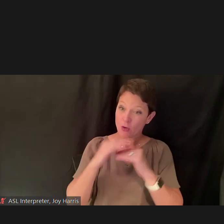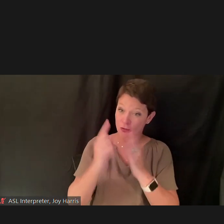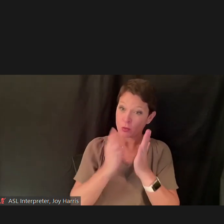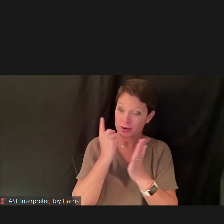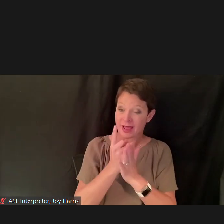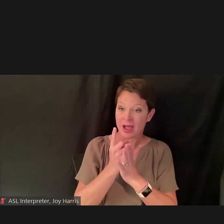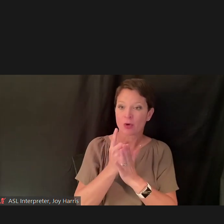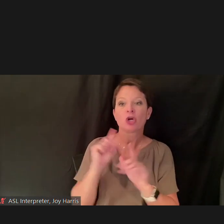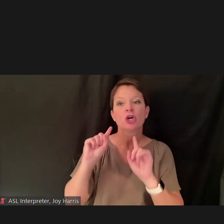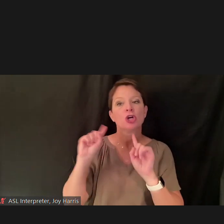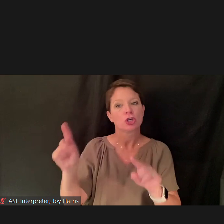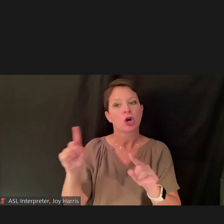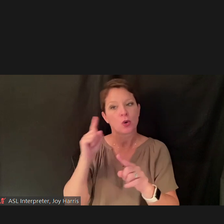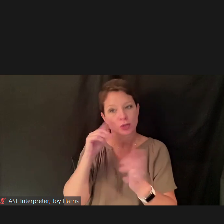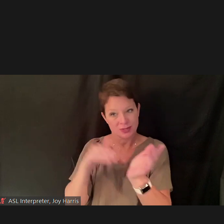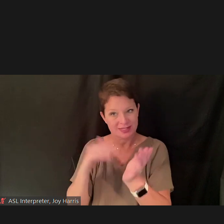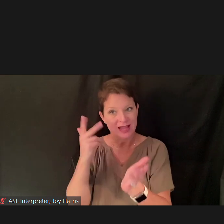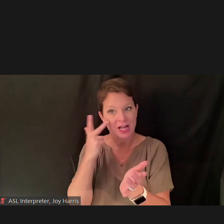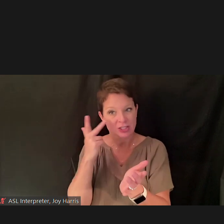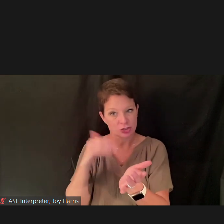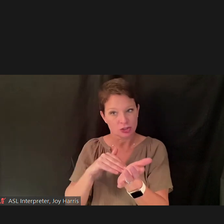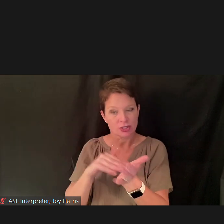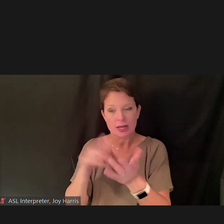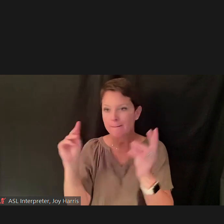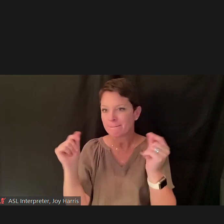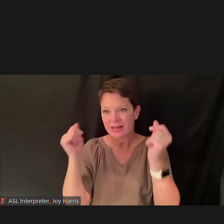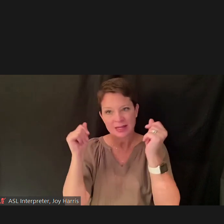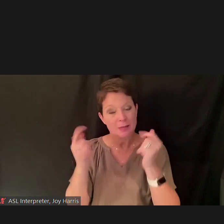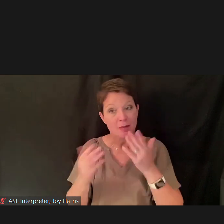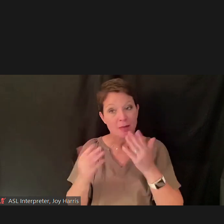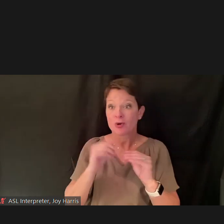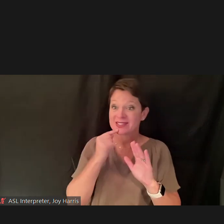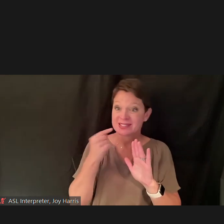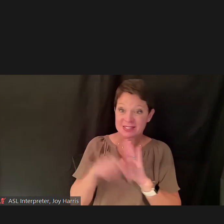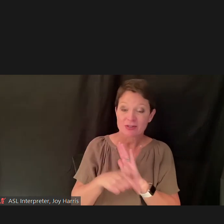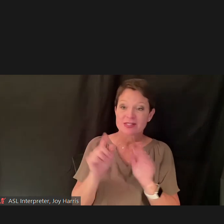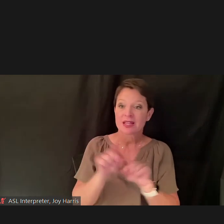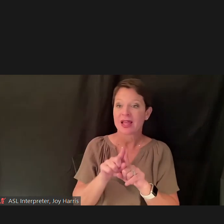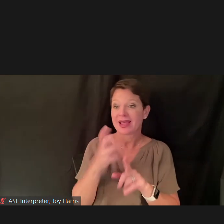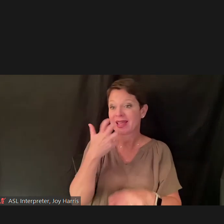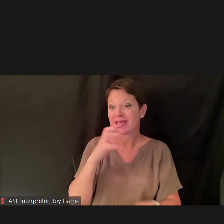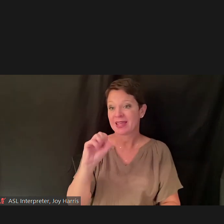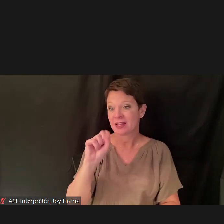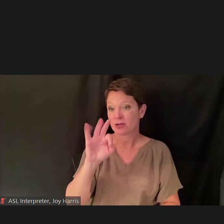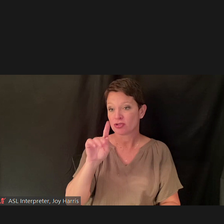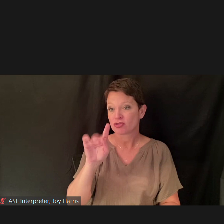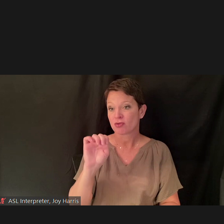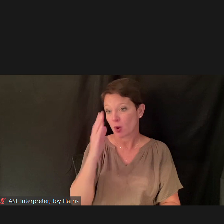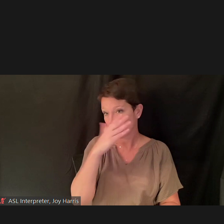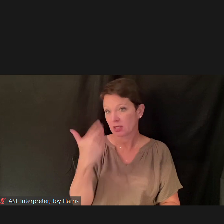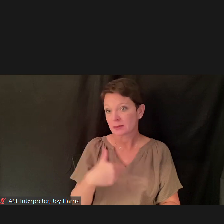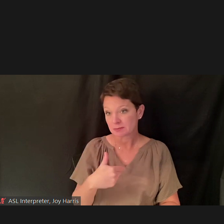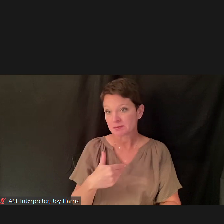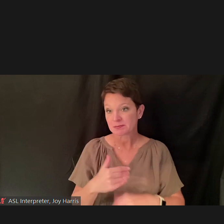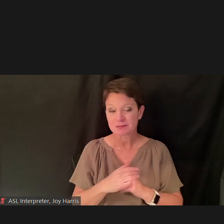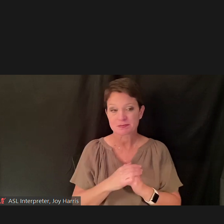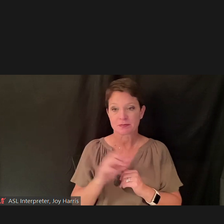empeoran o duran más de una hora, busque atención médica inmediatamente. Puede ser algo más serio.